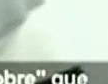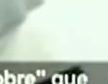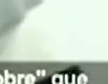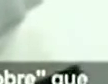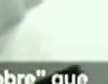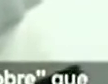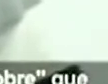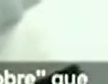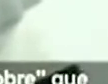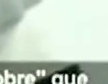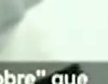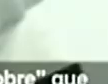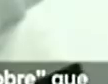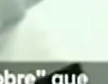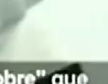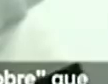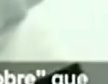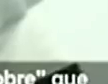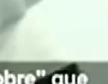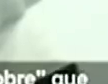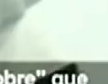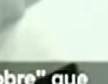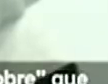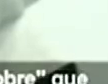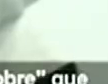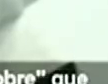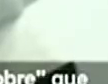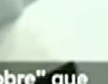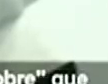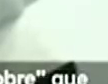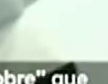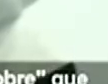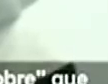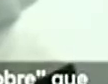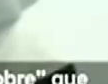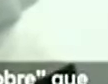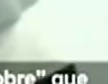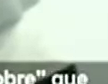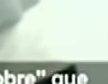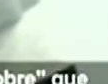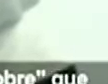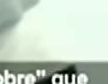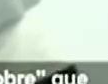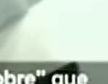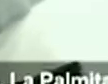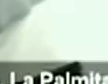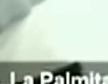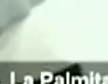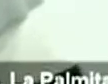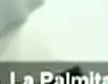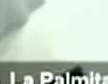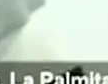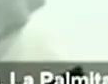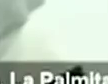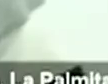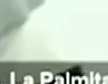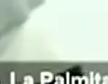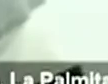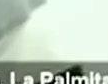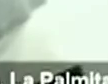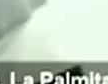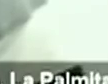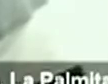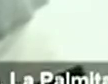patrón pobre, que es el que de ahí comienza la travesía con Juan Guaidó. Pasan la